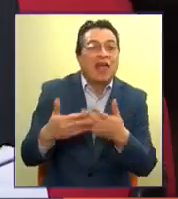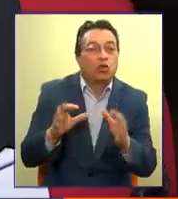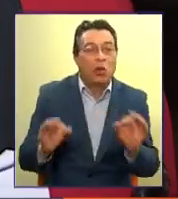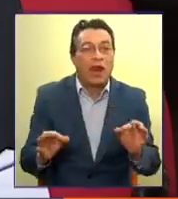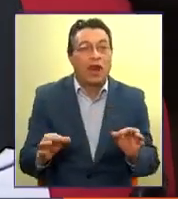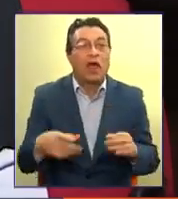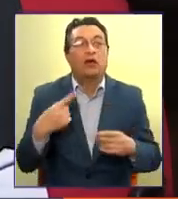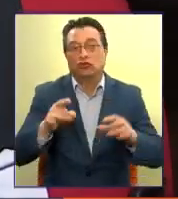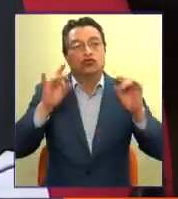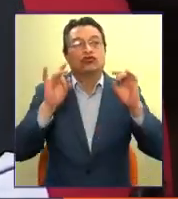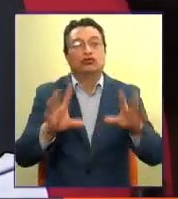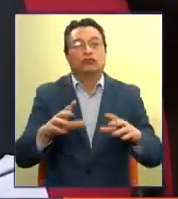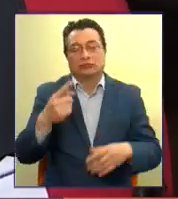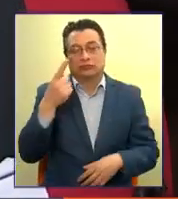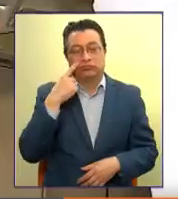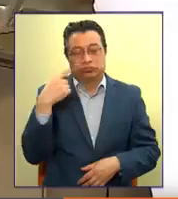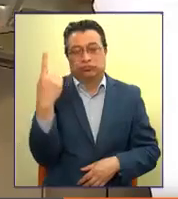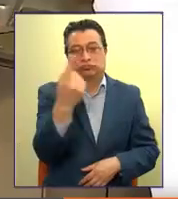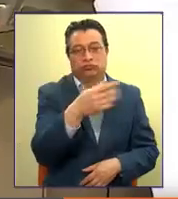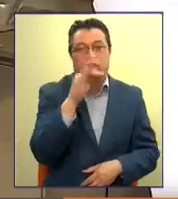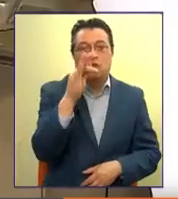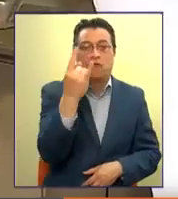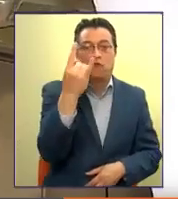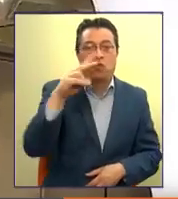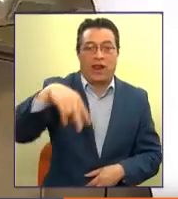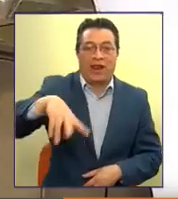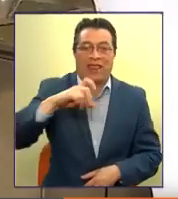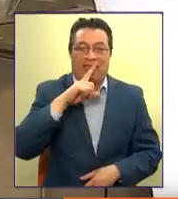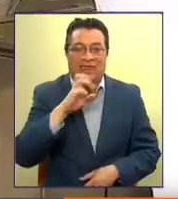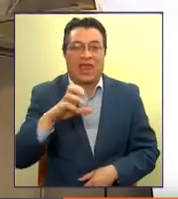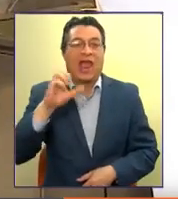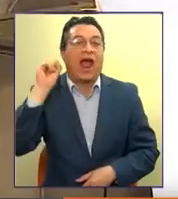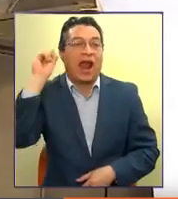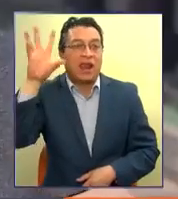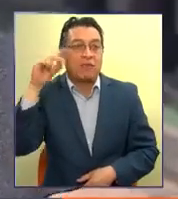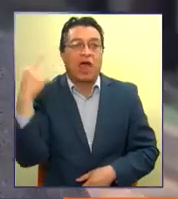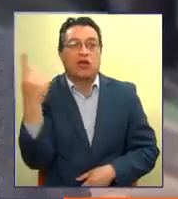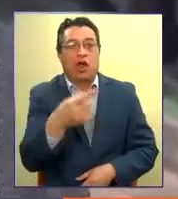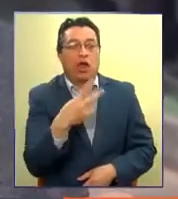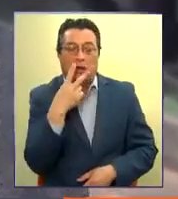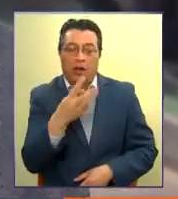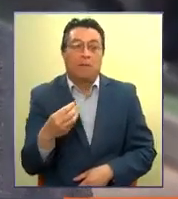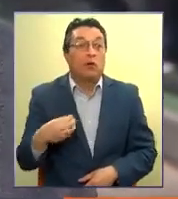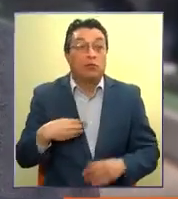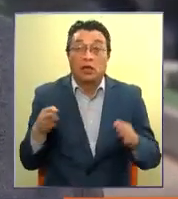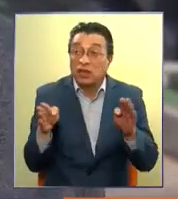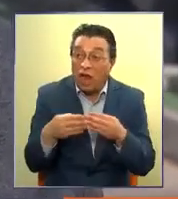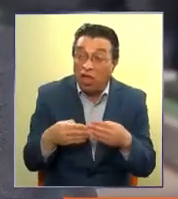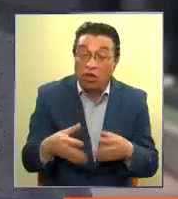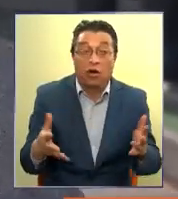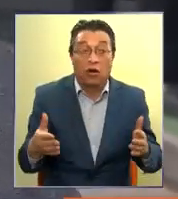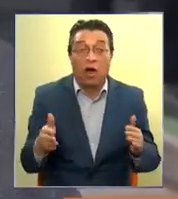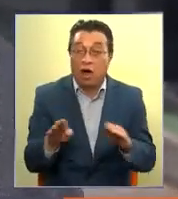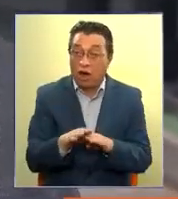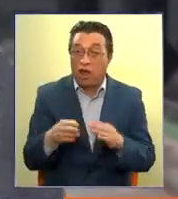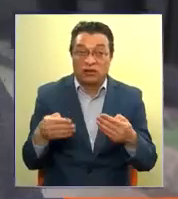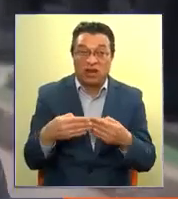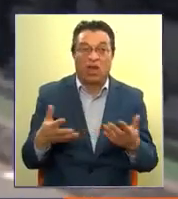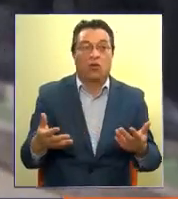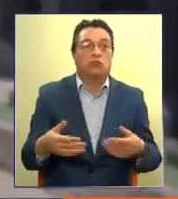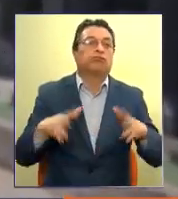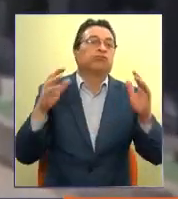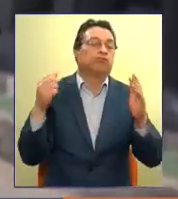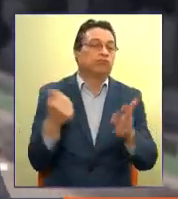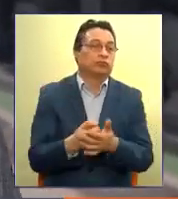que llevaron a la fama a la Fuente Alemana y los que hacen que la gente los extrañe. ¿Está cerrado? ¿Ahora? Cerrada la Fuente Alemana.